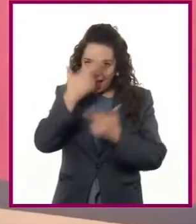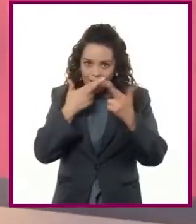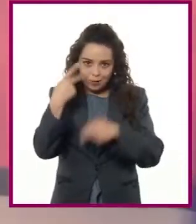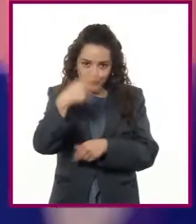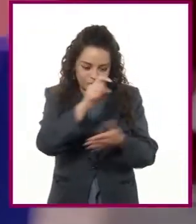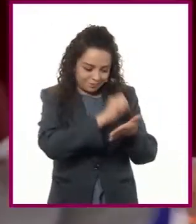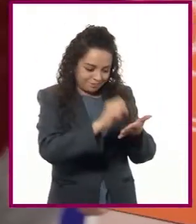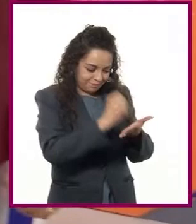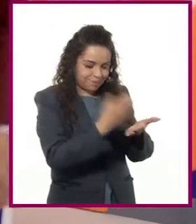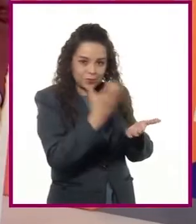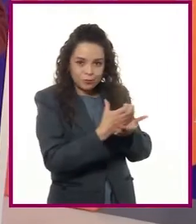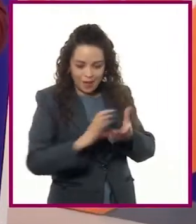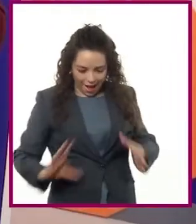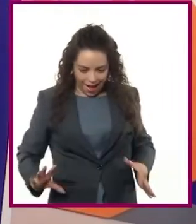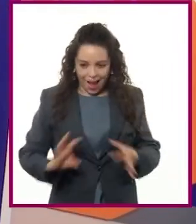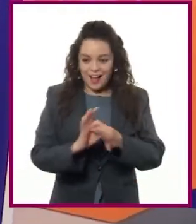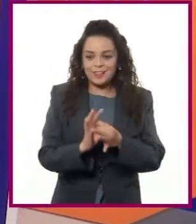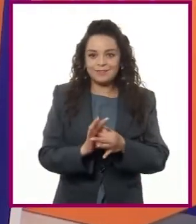apuntes.